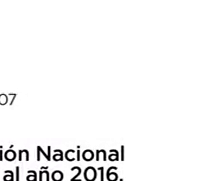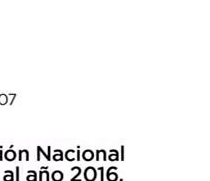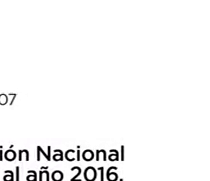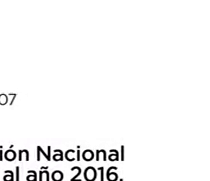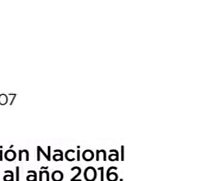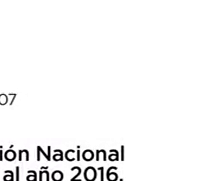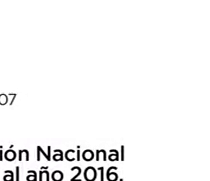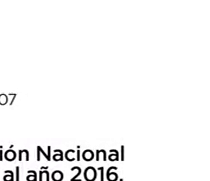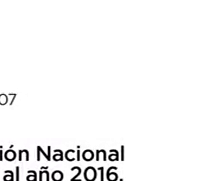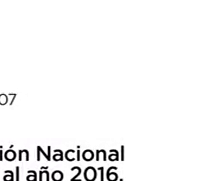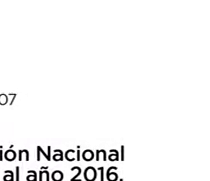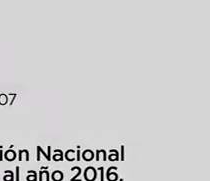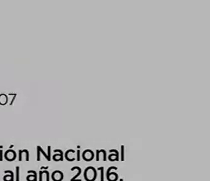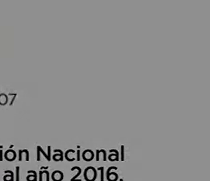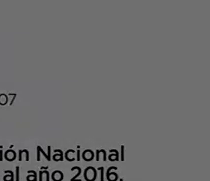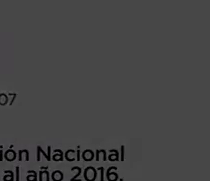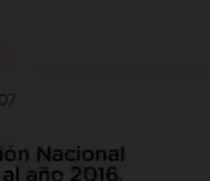Enrique Baquier.